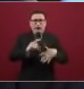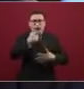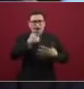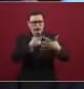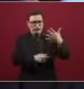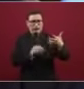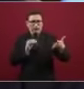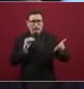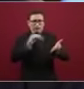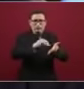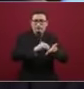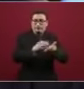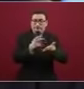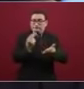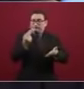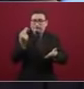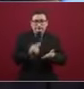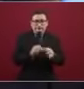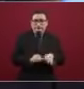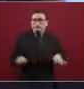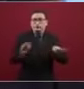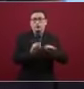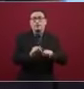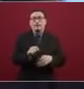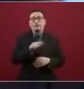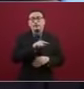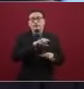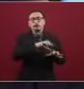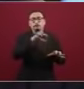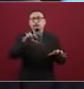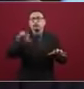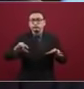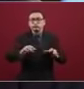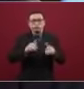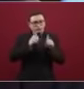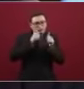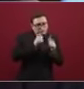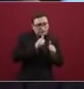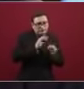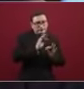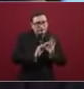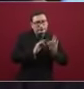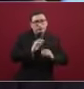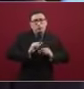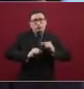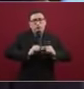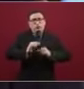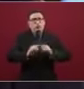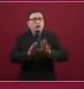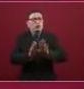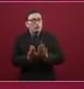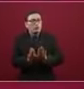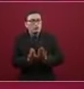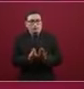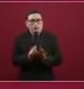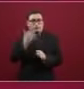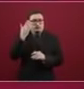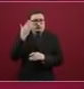listadas como prioritarias se irán atendiendo en función de la